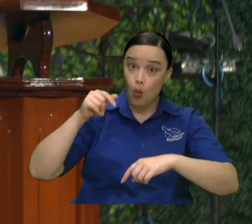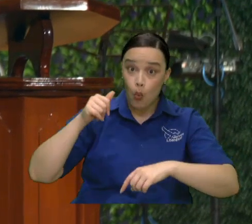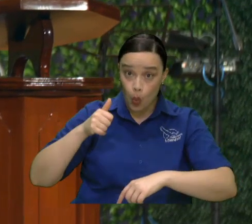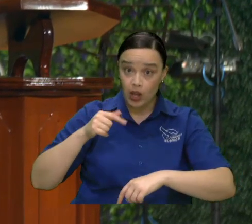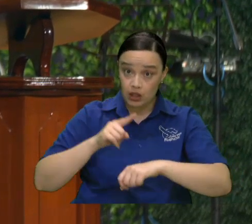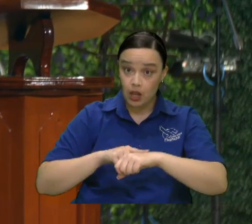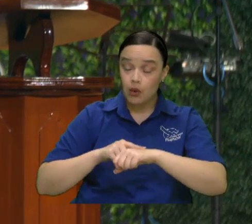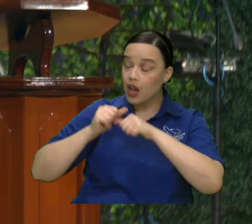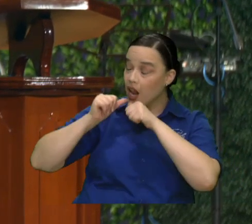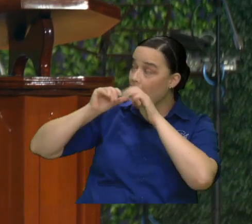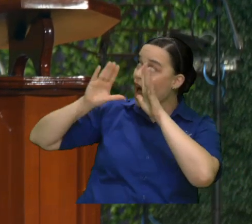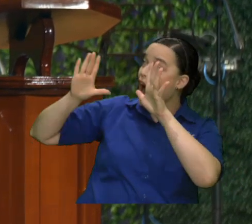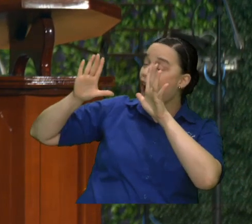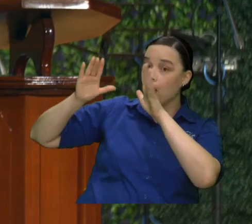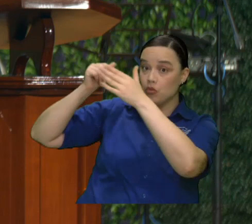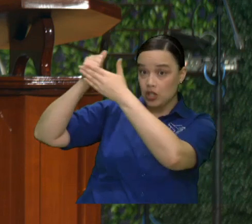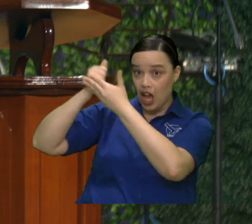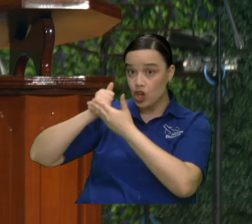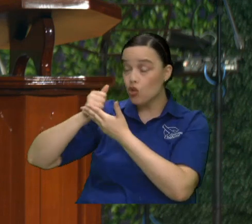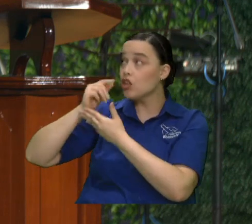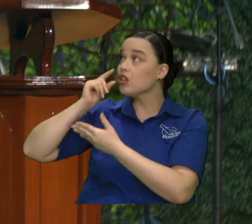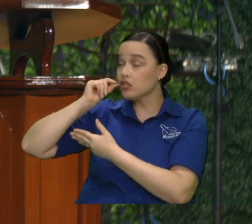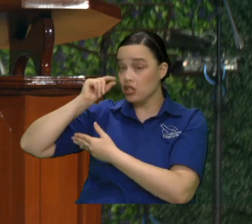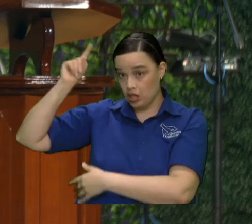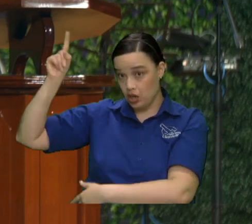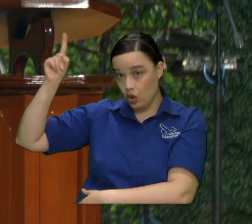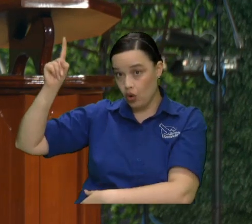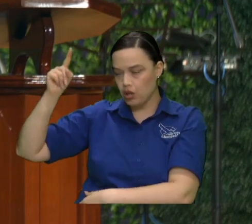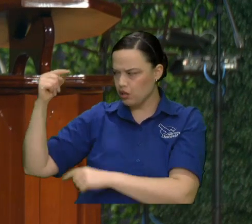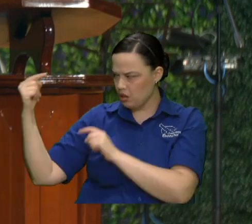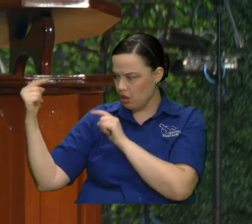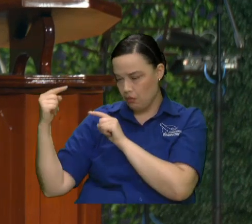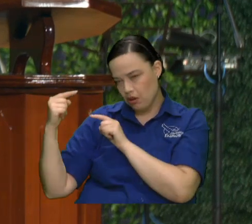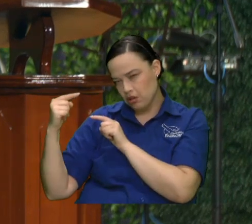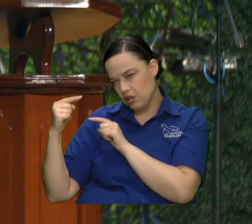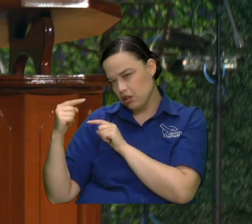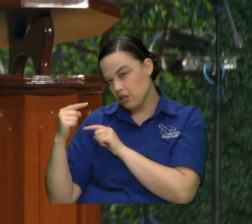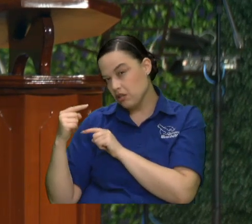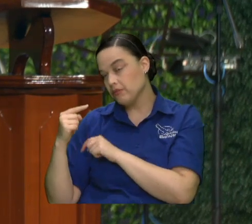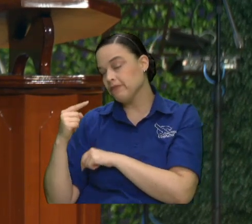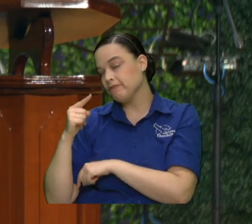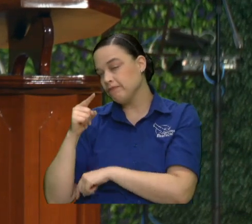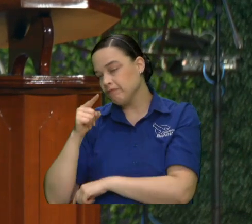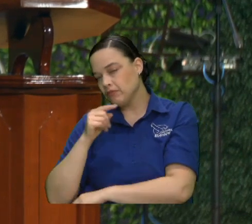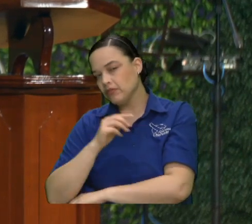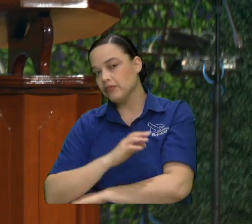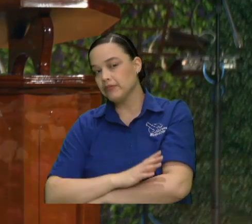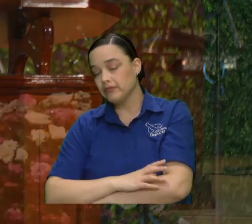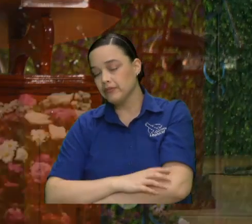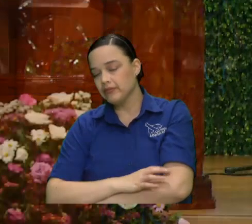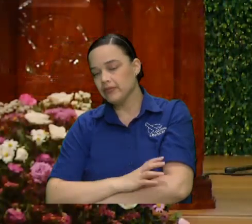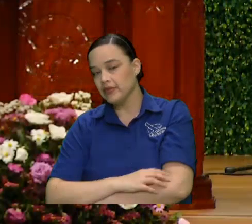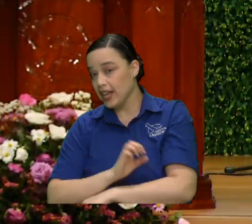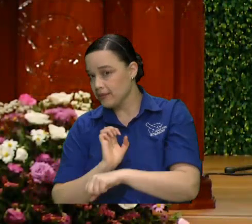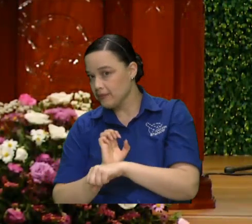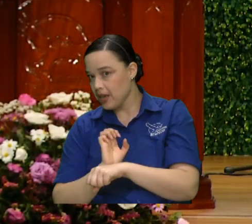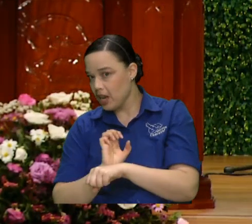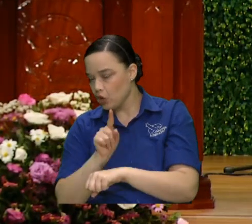este enemigo está pendiente está esperando que te quedes solito está esperando hermano que